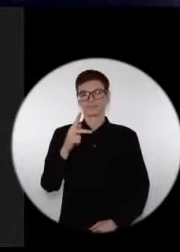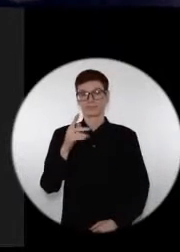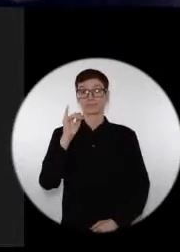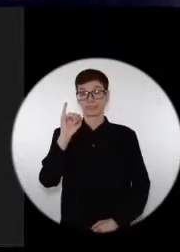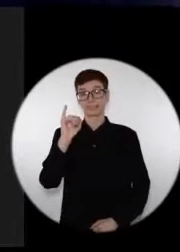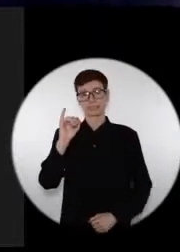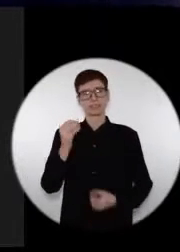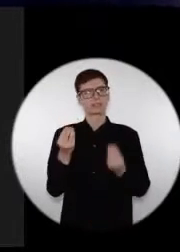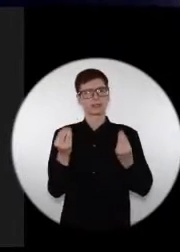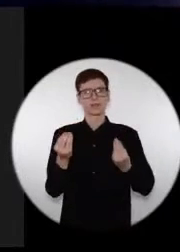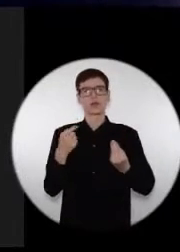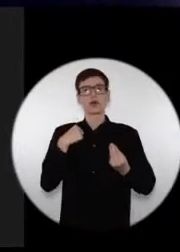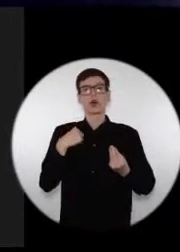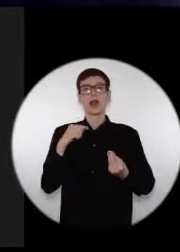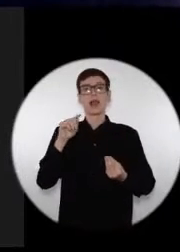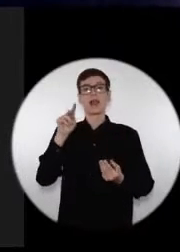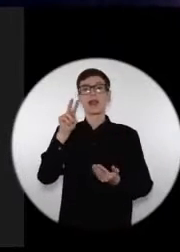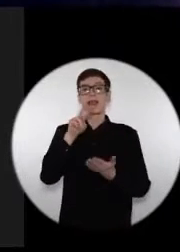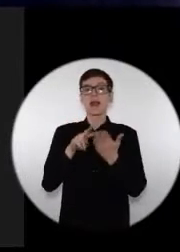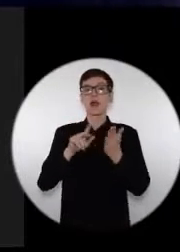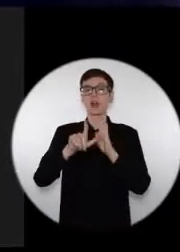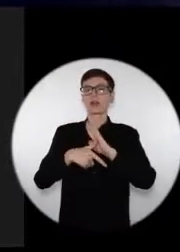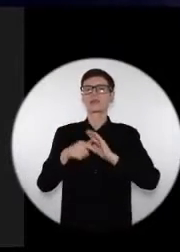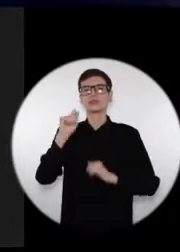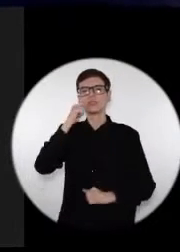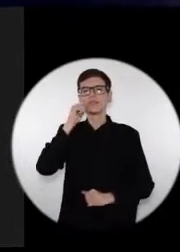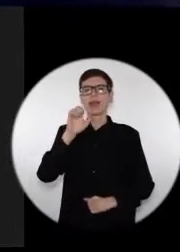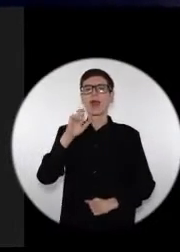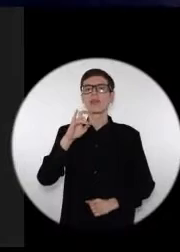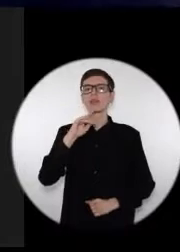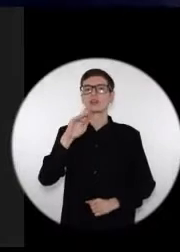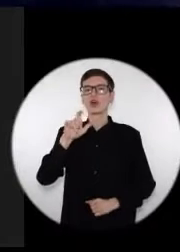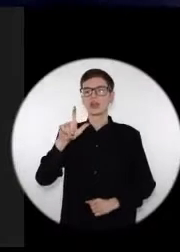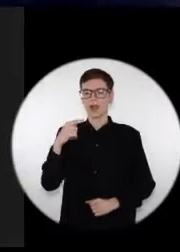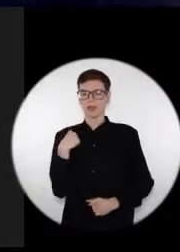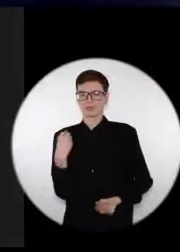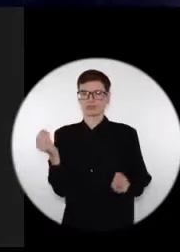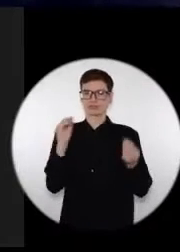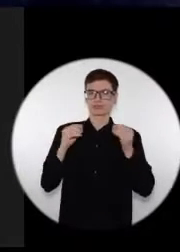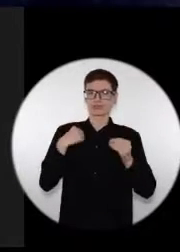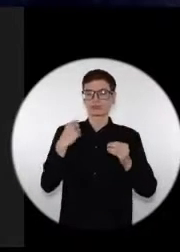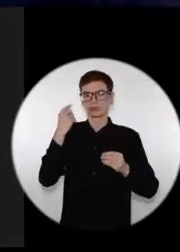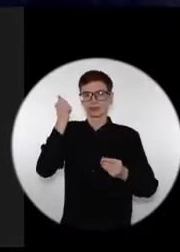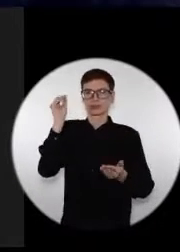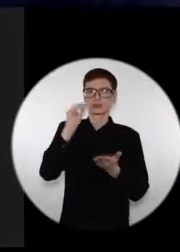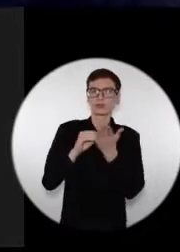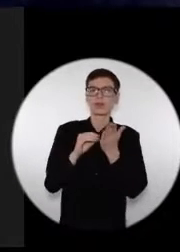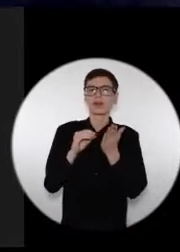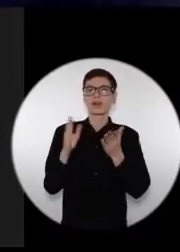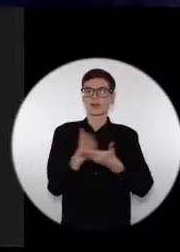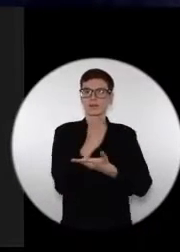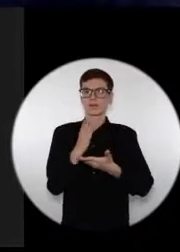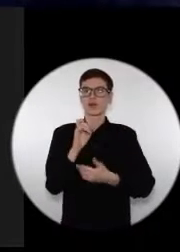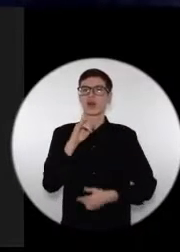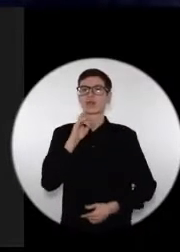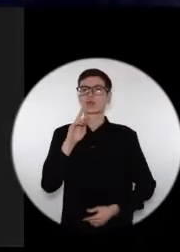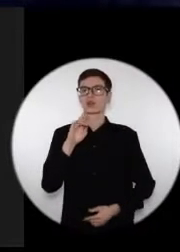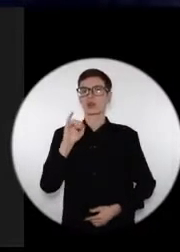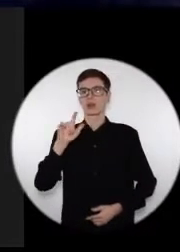sí claro mira leo lento técnicamente es una editorial somos una editorial de audiolibro chilena